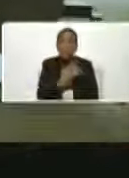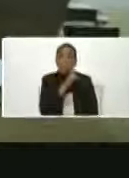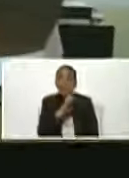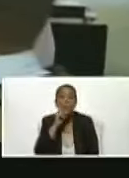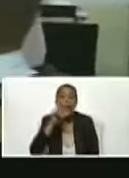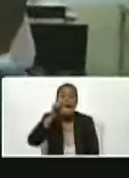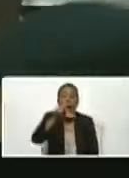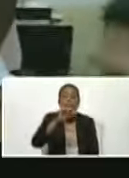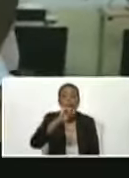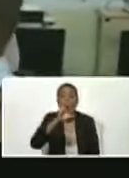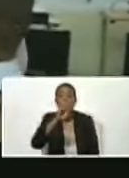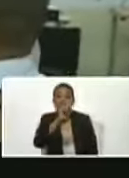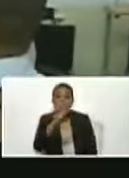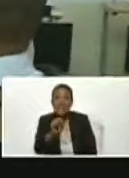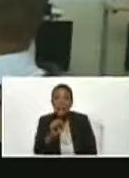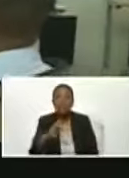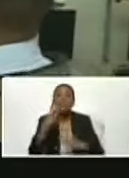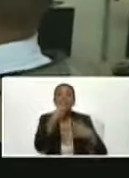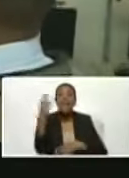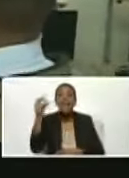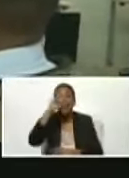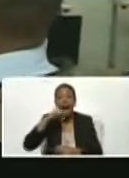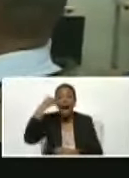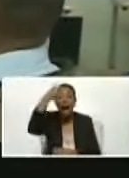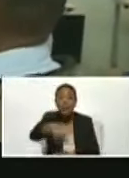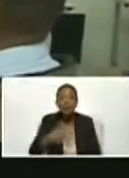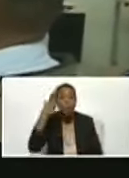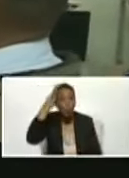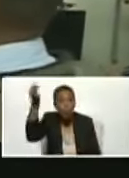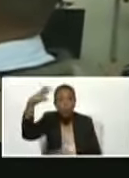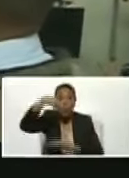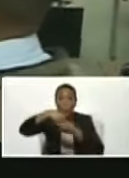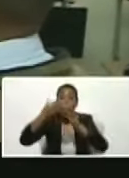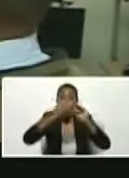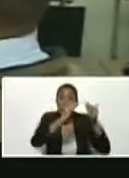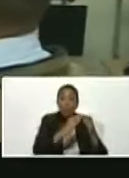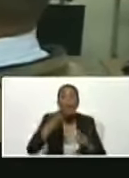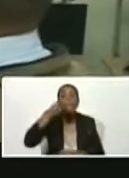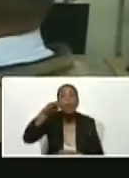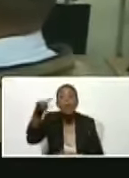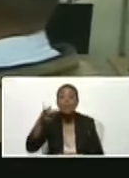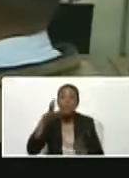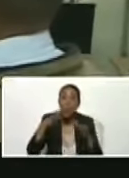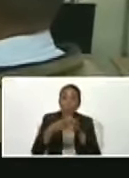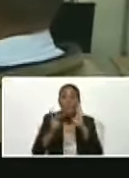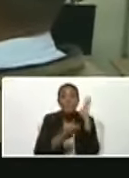Mora 30 pero soy también del Consejo comunal soy del equipo político